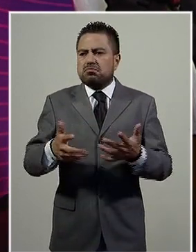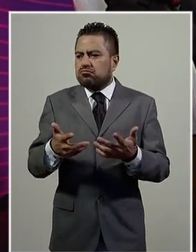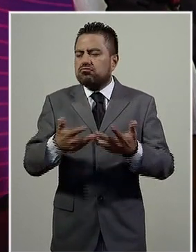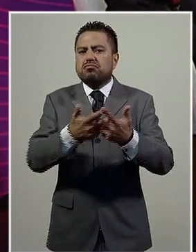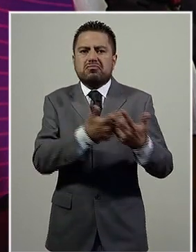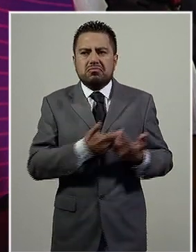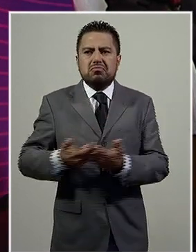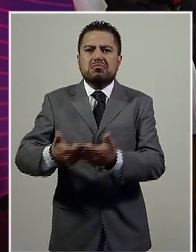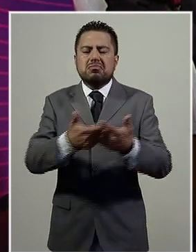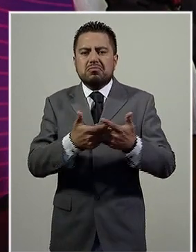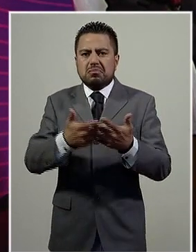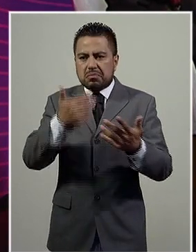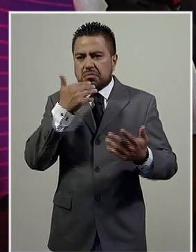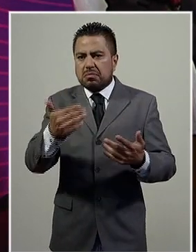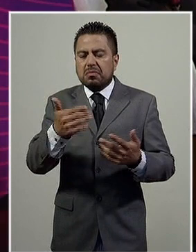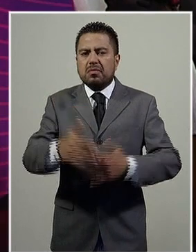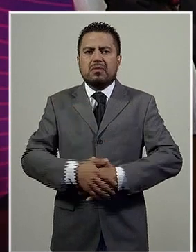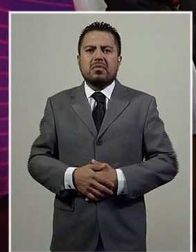homogéneo,